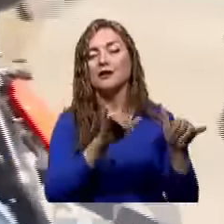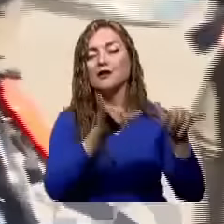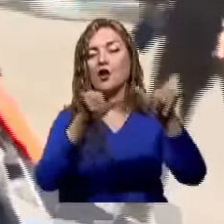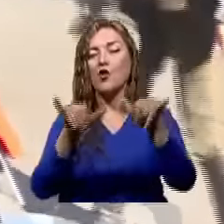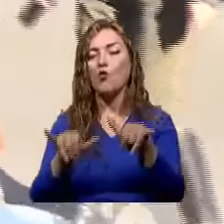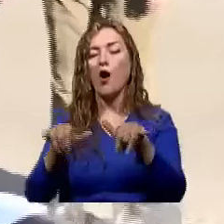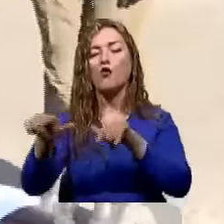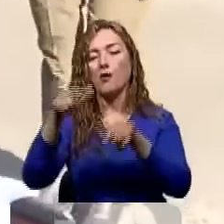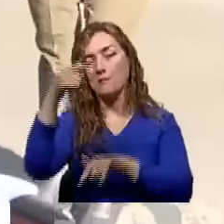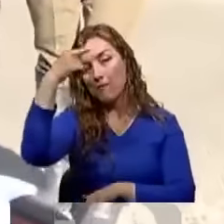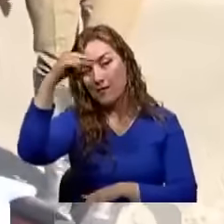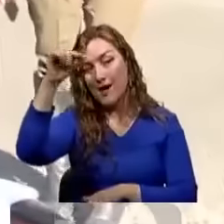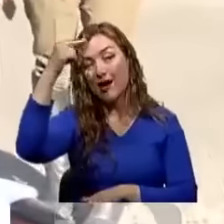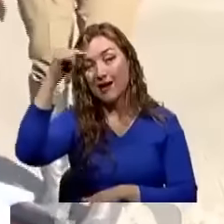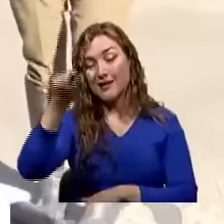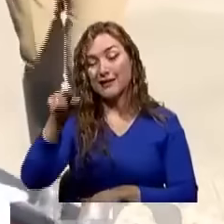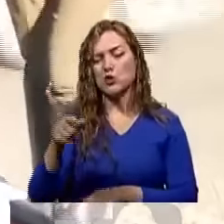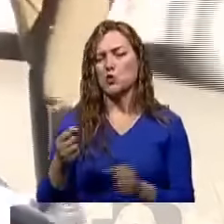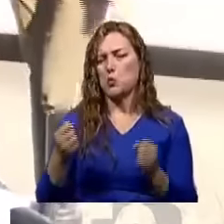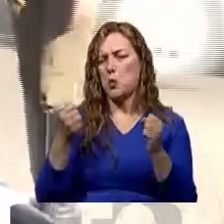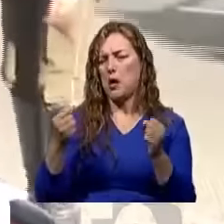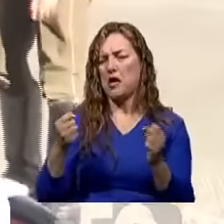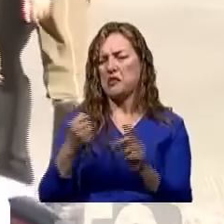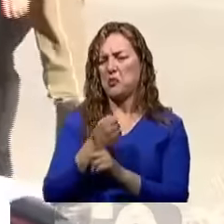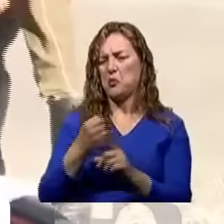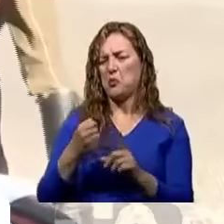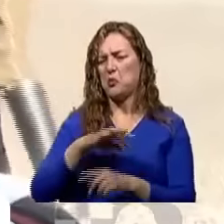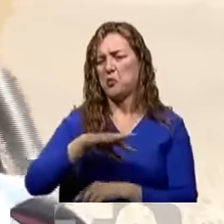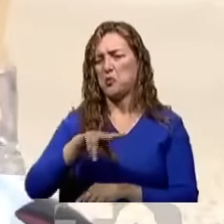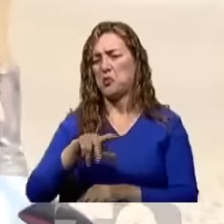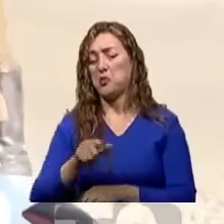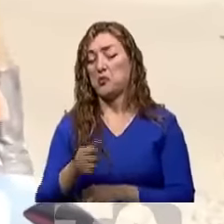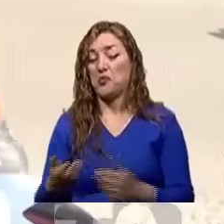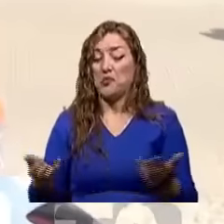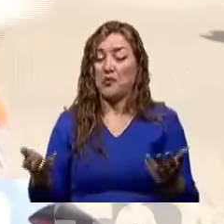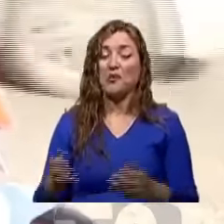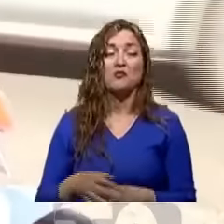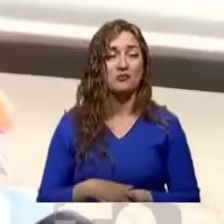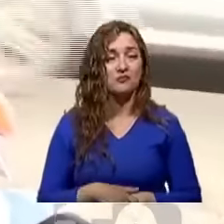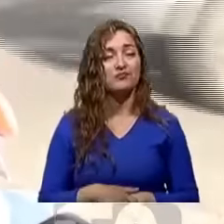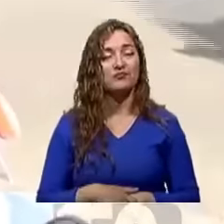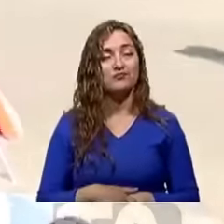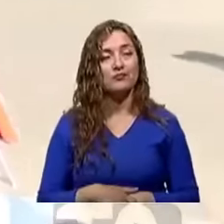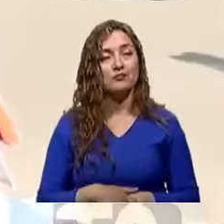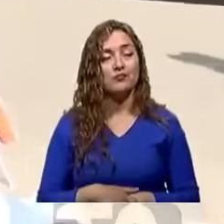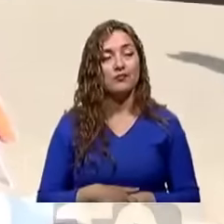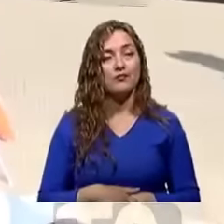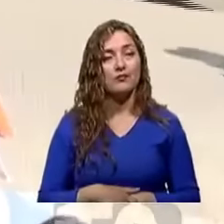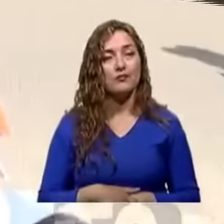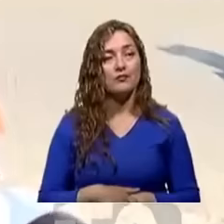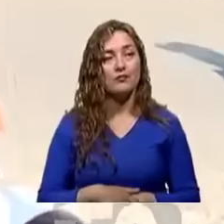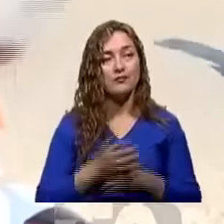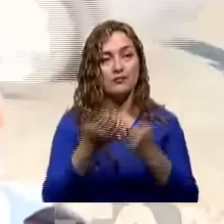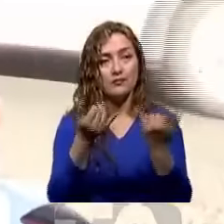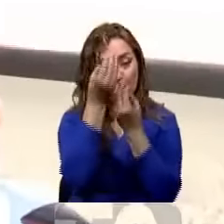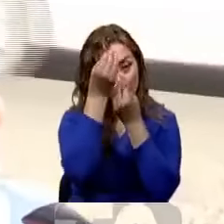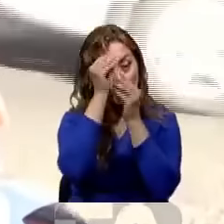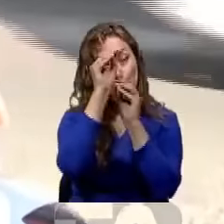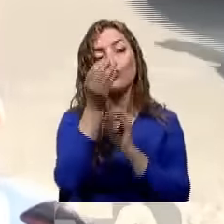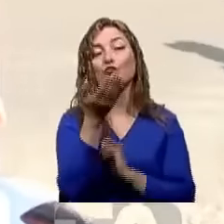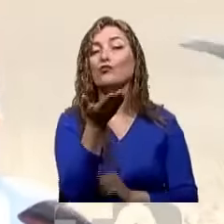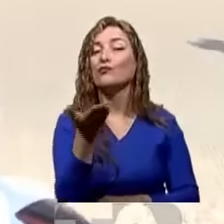sector del Playón de la Marín, es otro lugar en el que se registran también gran cantidad de hechos delictivos. Esa es la información que les tenemos